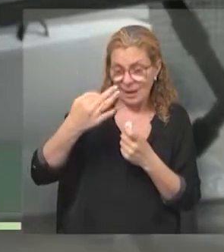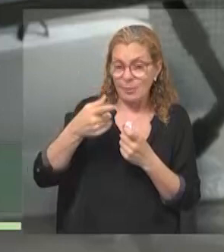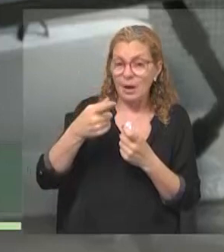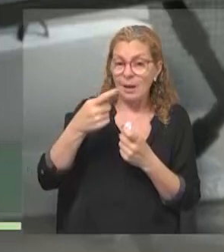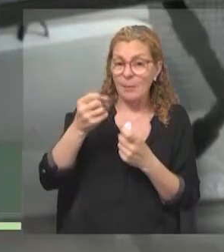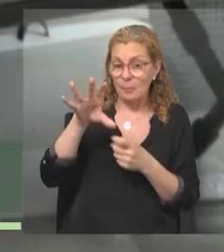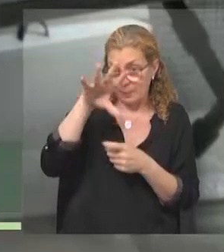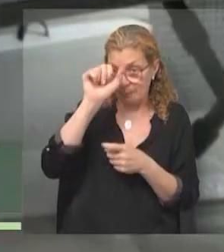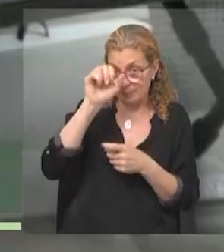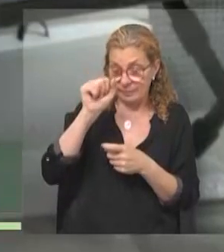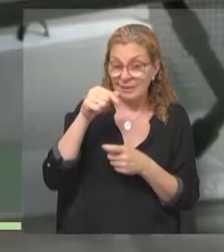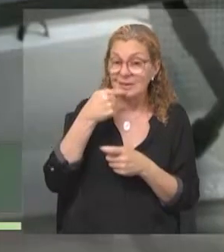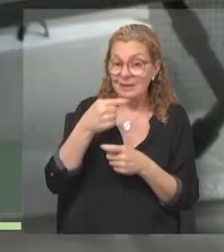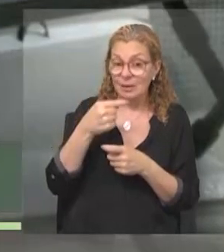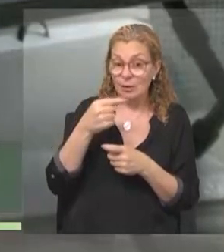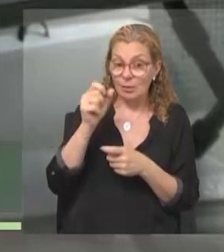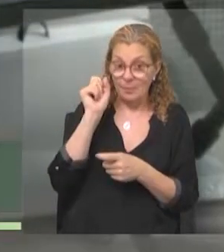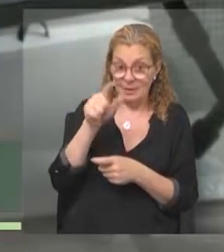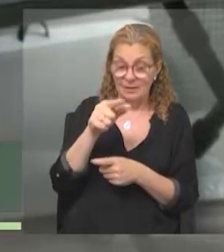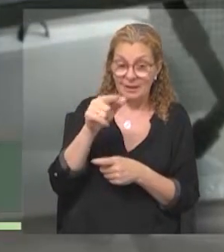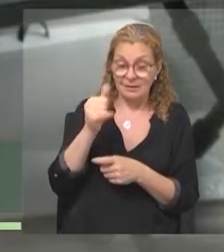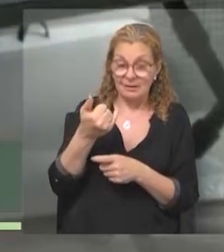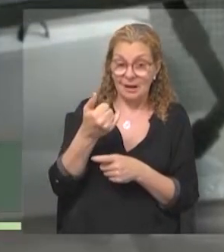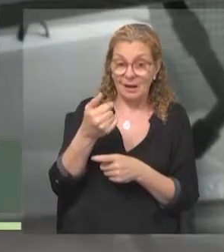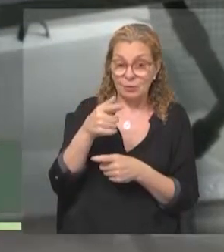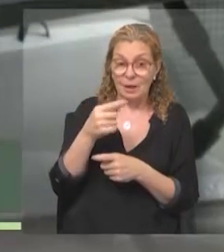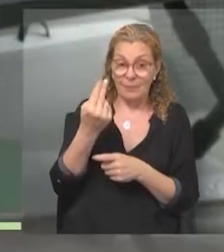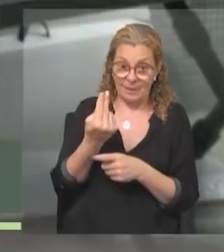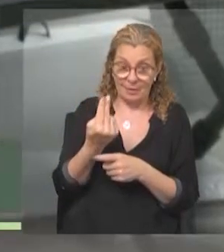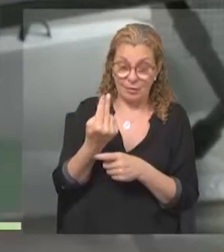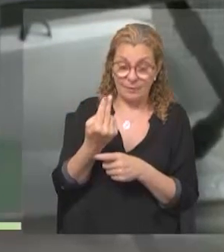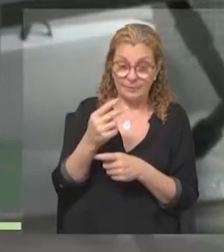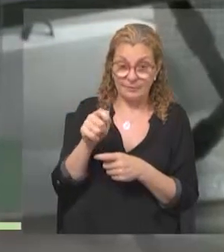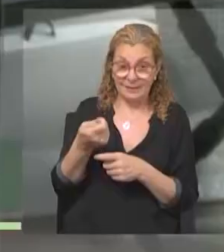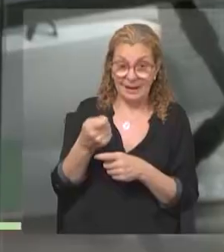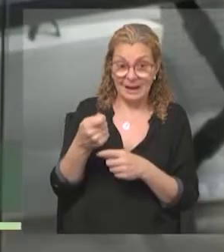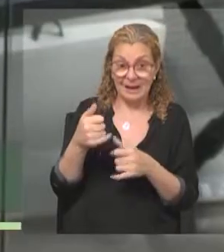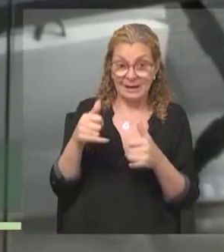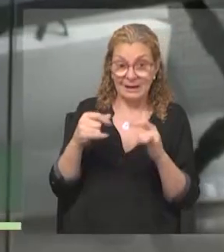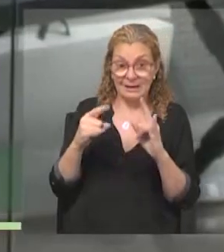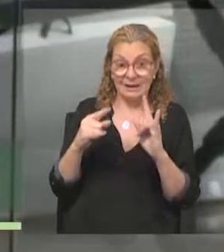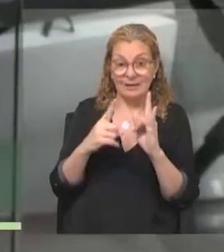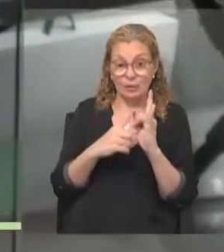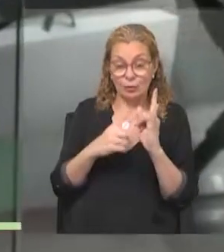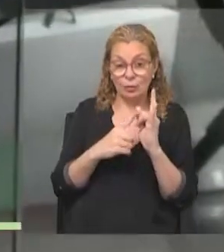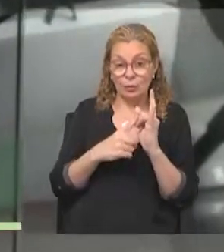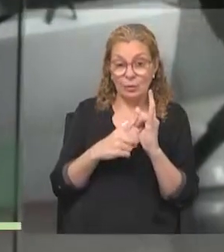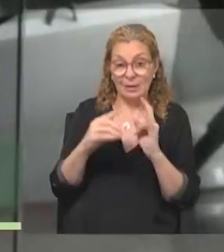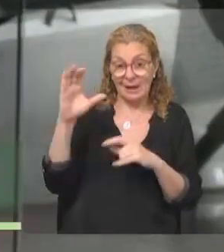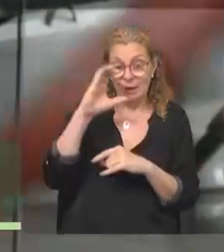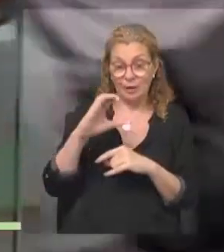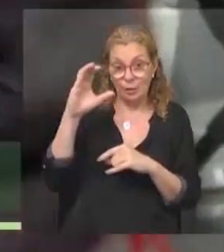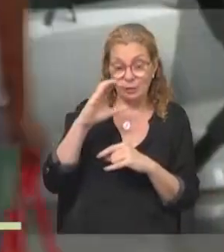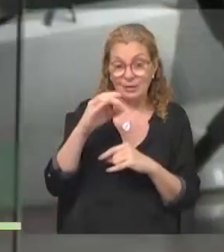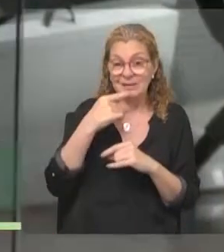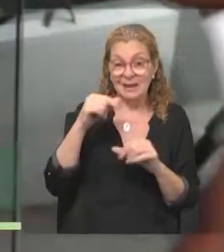eso recomiendo voy a pasar un chivo ya que me lo si ustedes me lo permiten en el Canal de de YouTube eh de Carolina cose